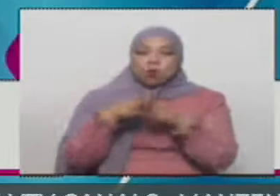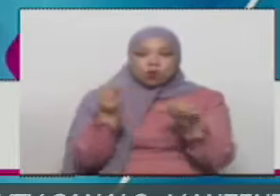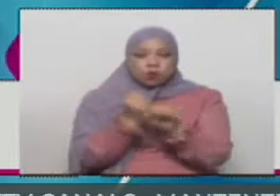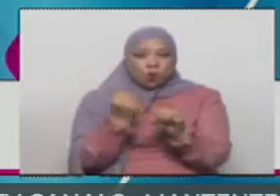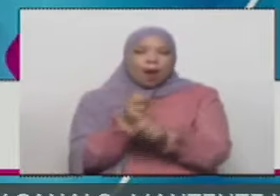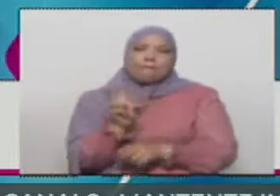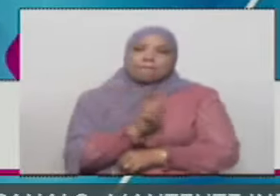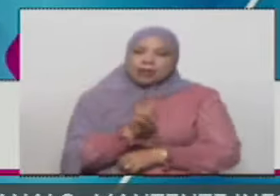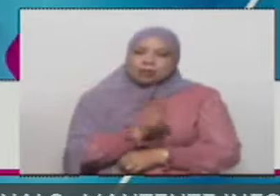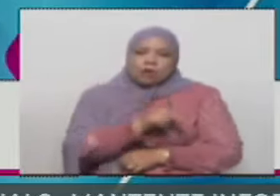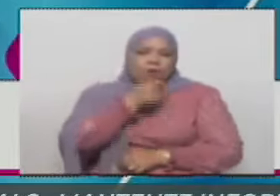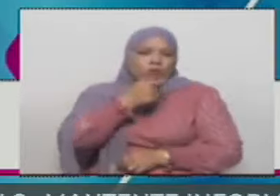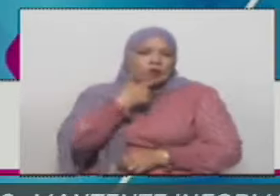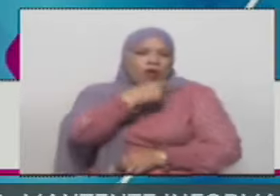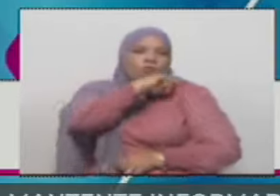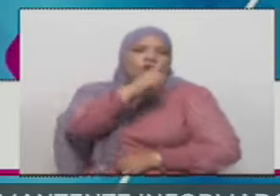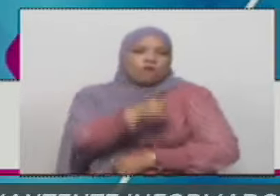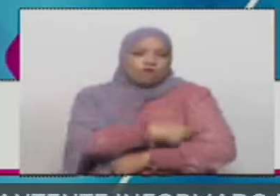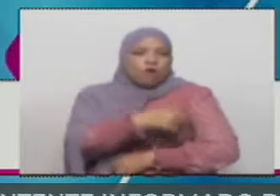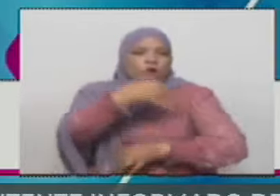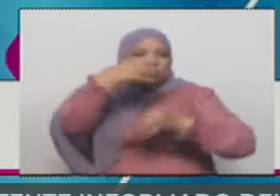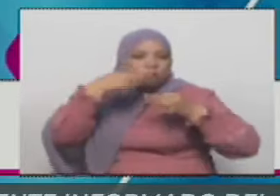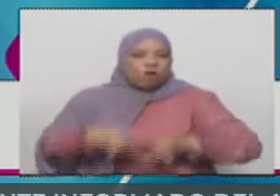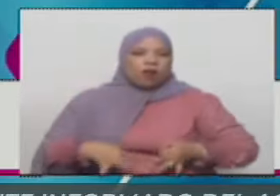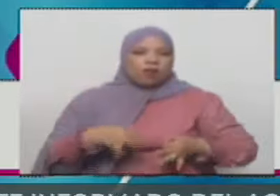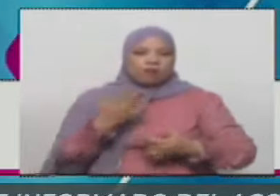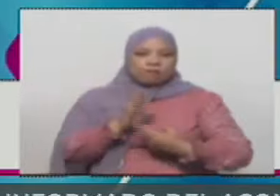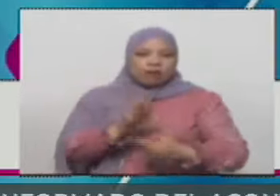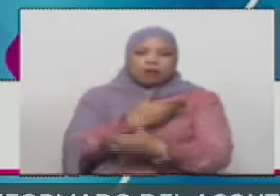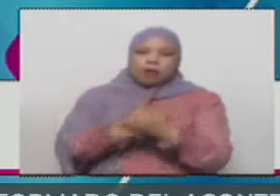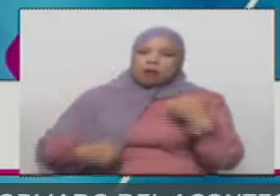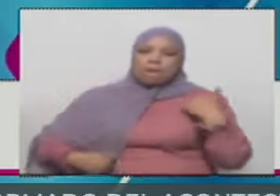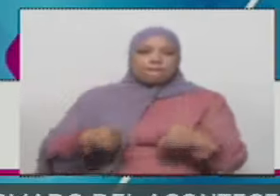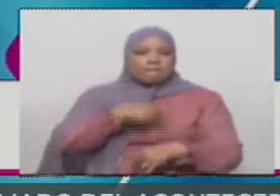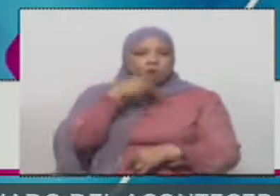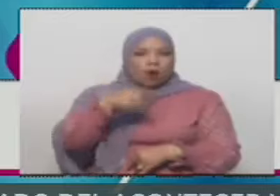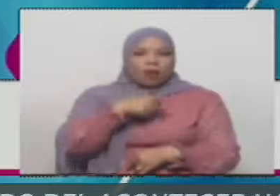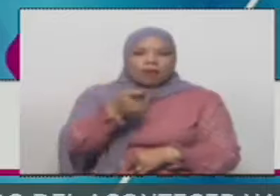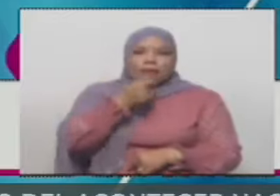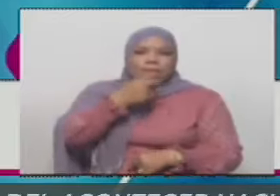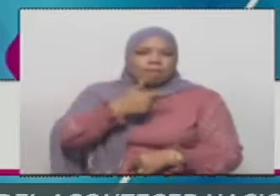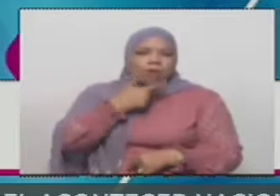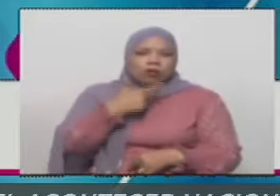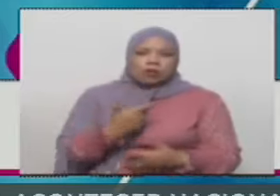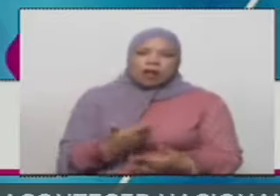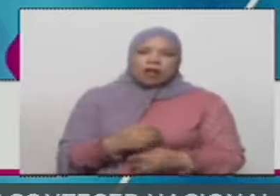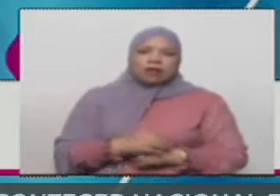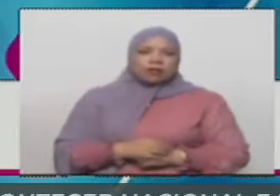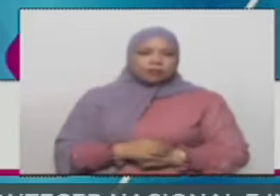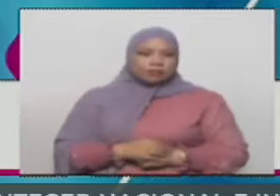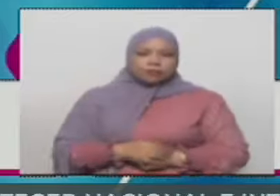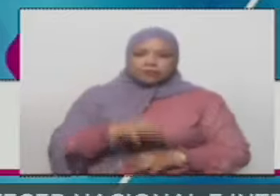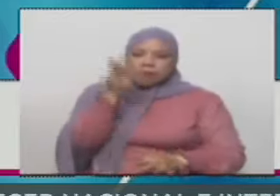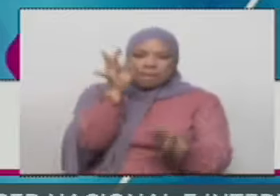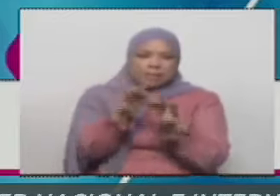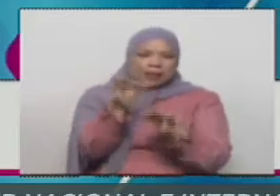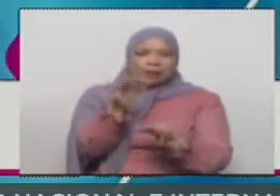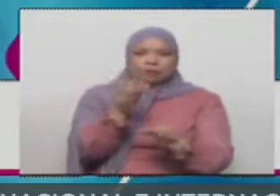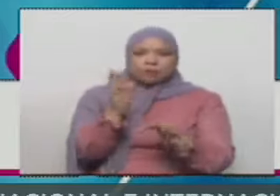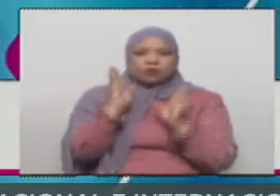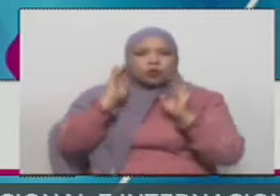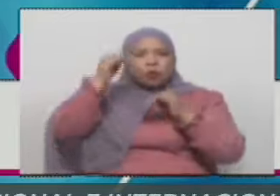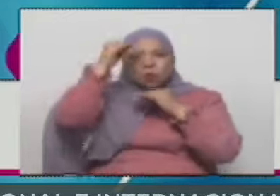Venezuela mucho más fuerte. Por eso, de verdad, señor presidente, esta ha sido una política que ha sido un acierto, creo que ha